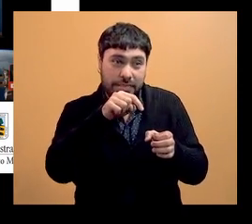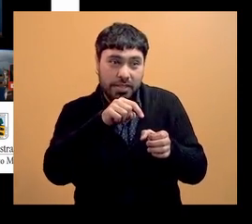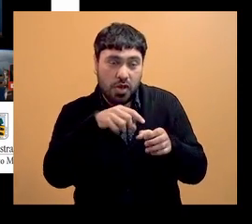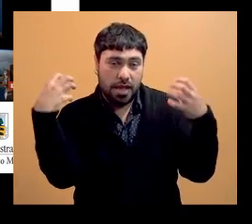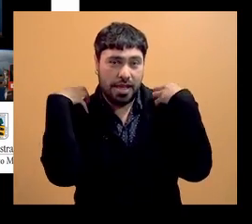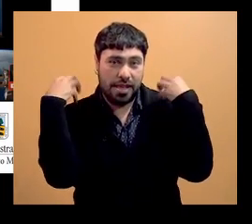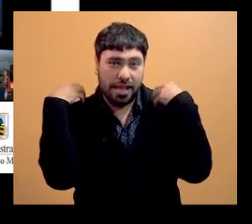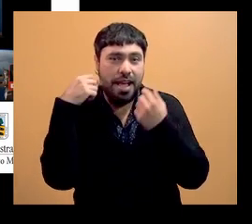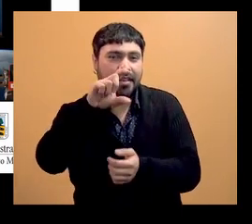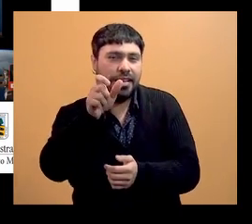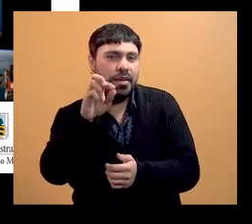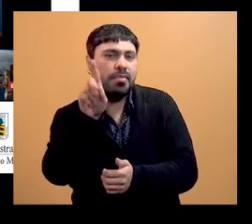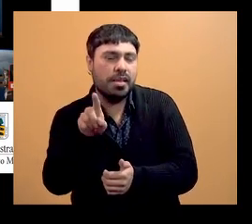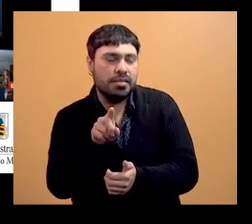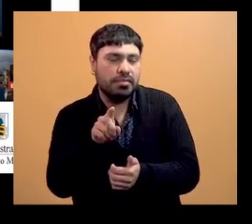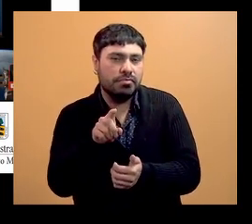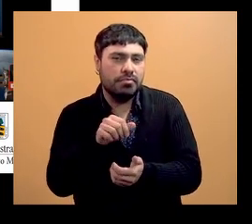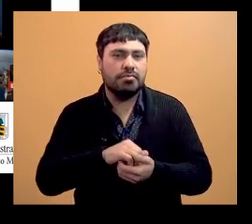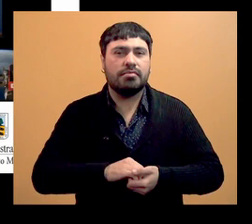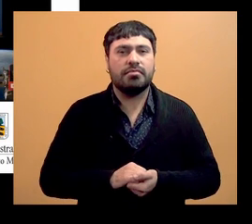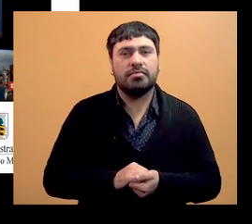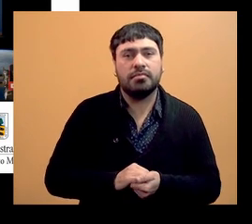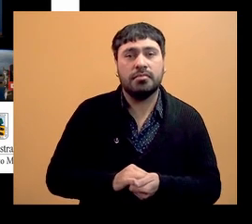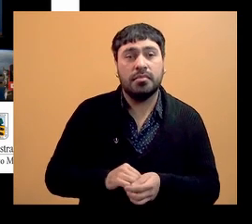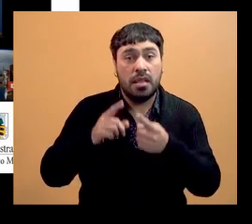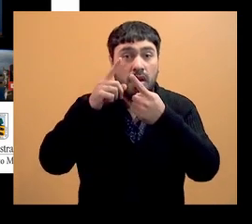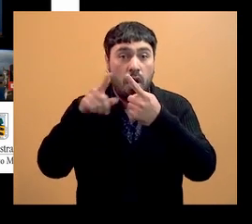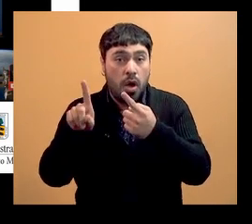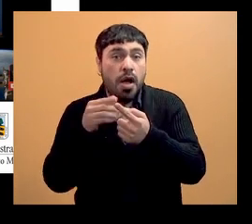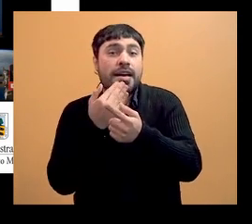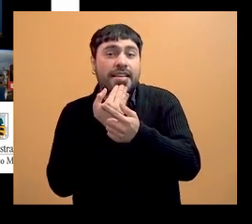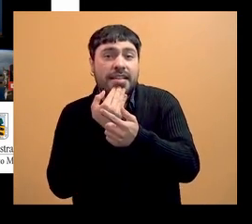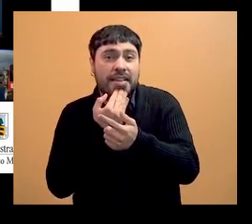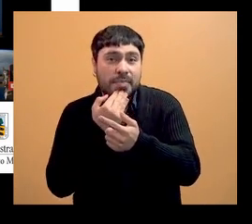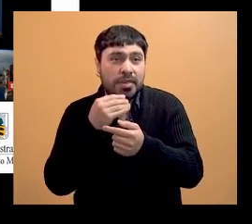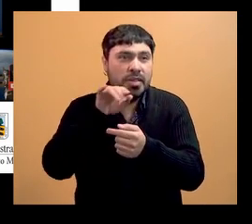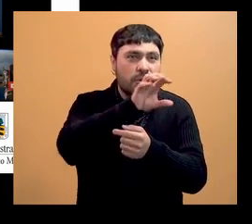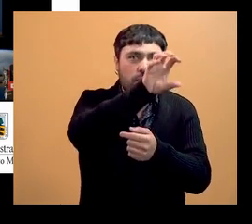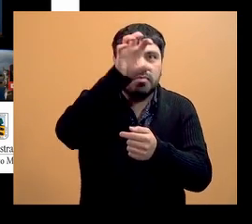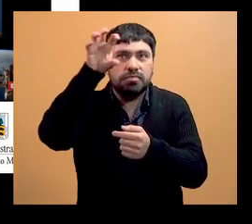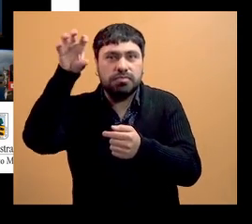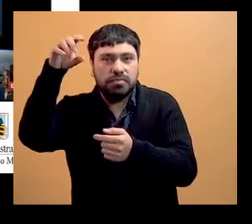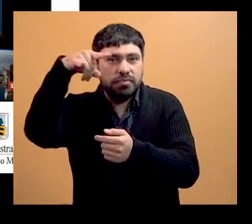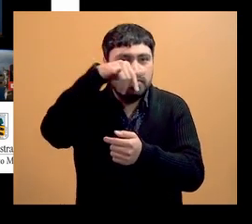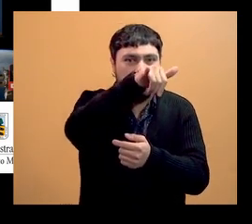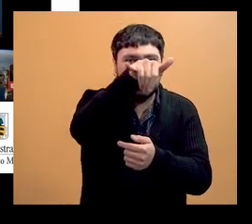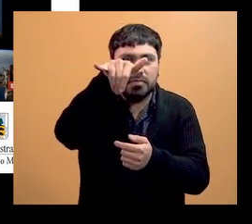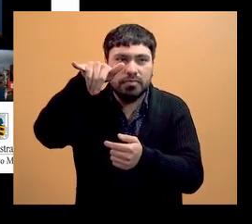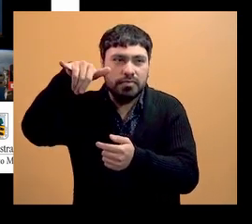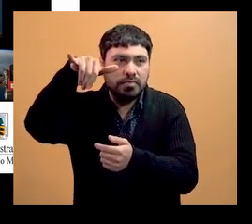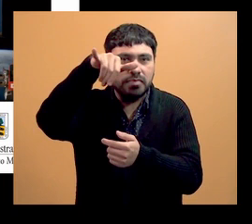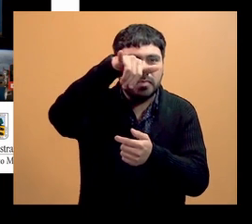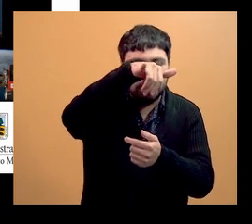posición. Drones satelitales, un tipo relativamente nuevo, drones que se comportan como satélites. Tenemos también satélites